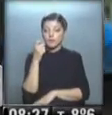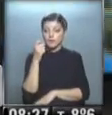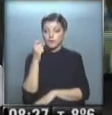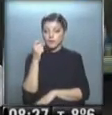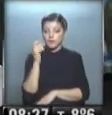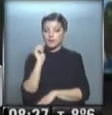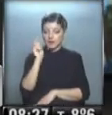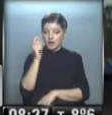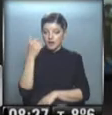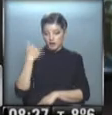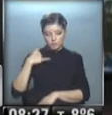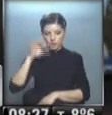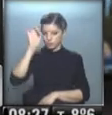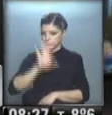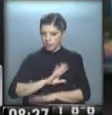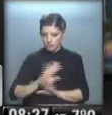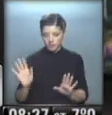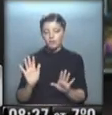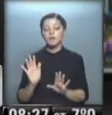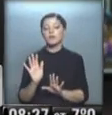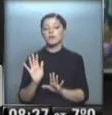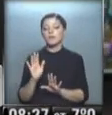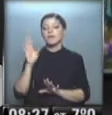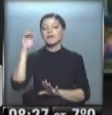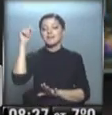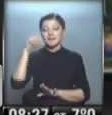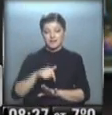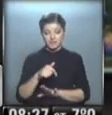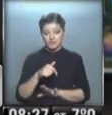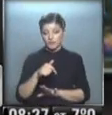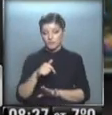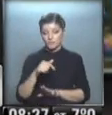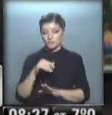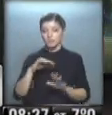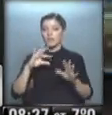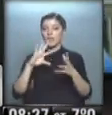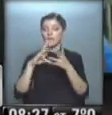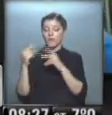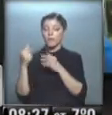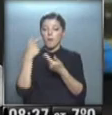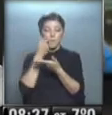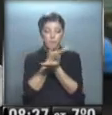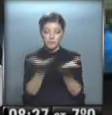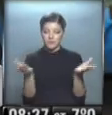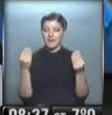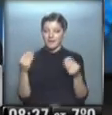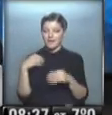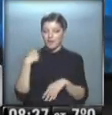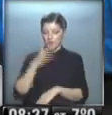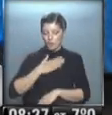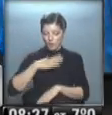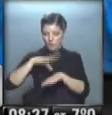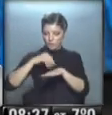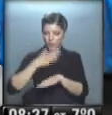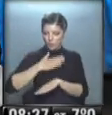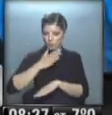íntegramente aquí. Eso claramente define una soberanía de